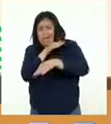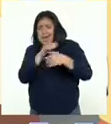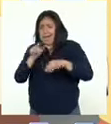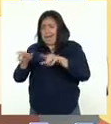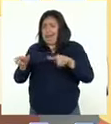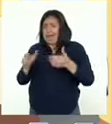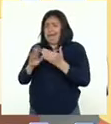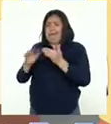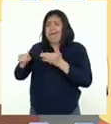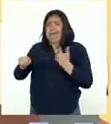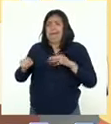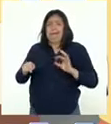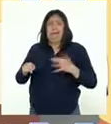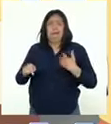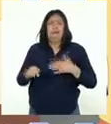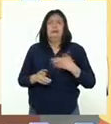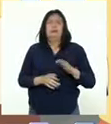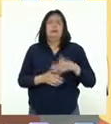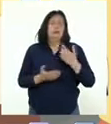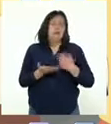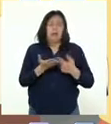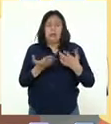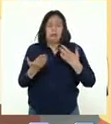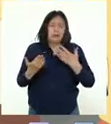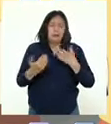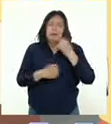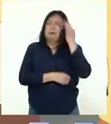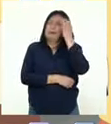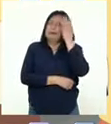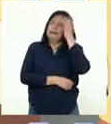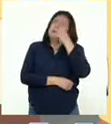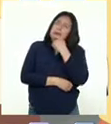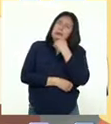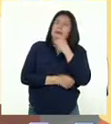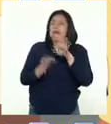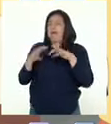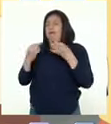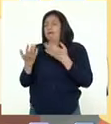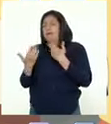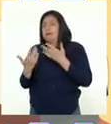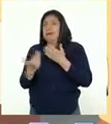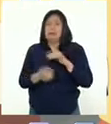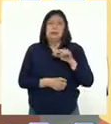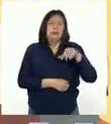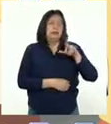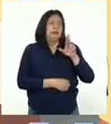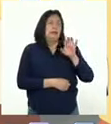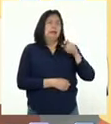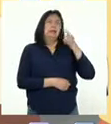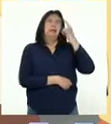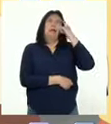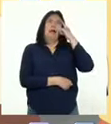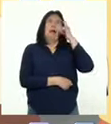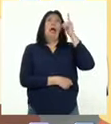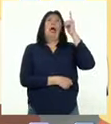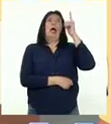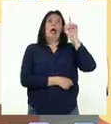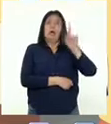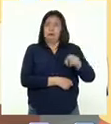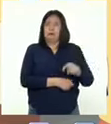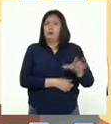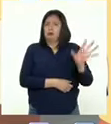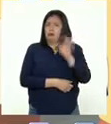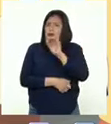su vivienda. Luego de mucho conversar y reflexionar con sus familiares, Raquel llegó a la conclusión de